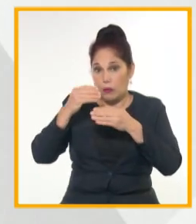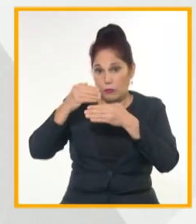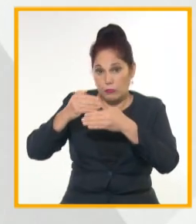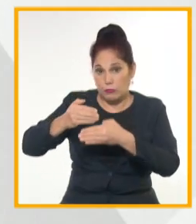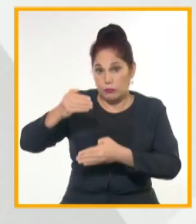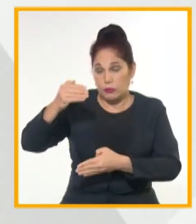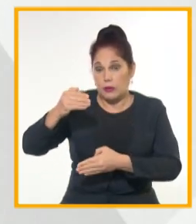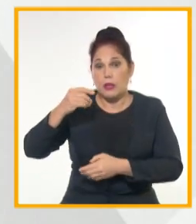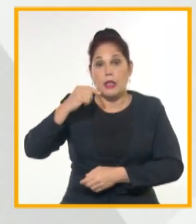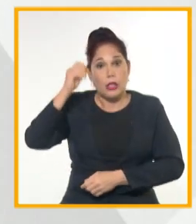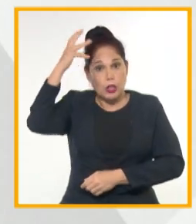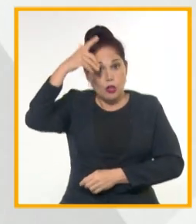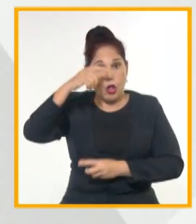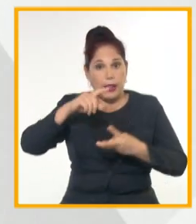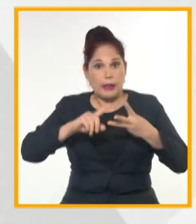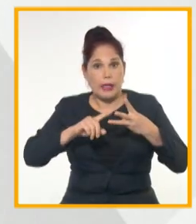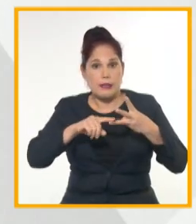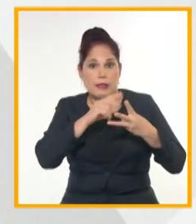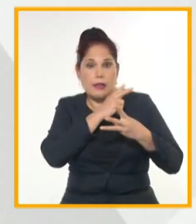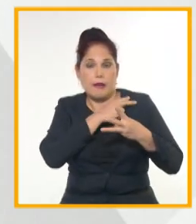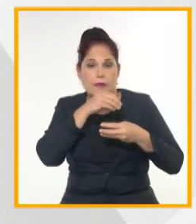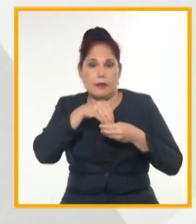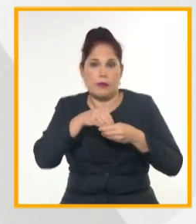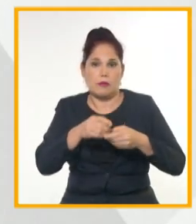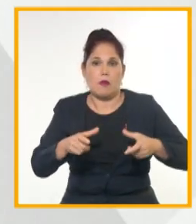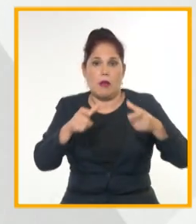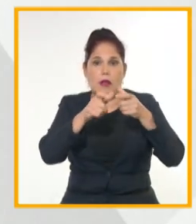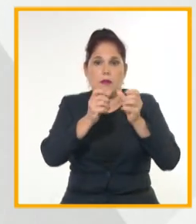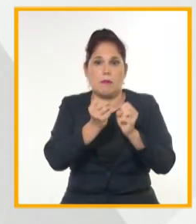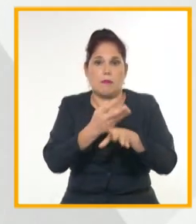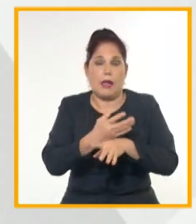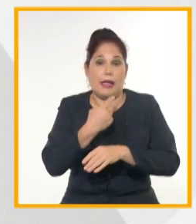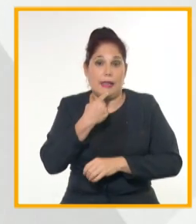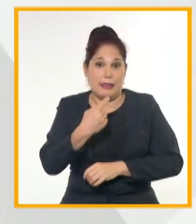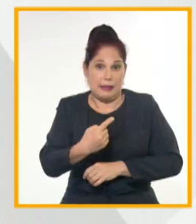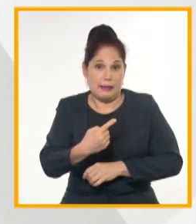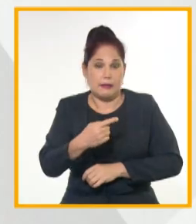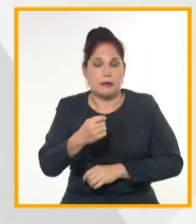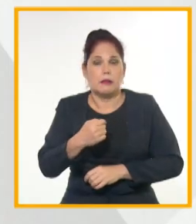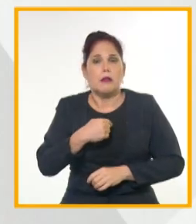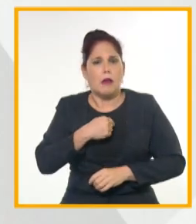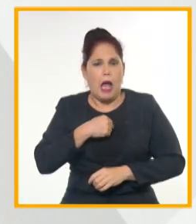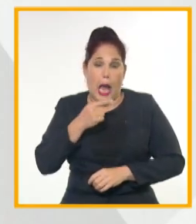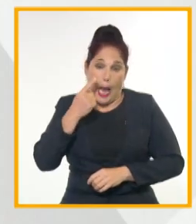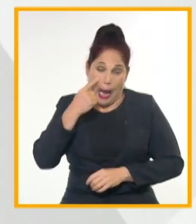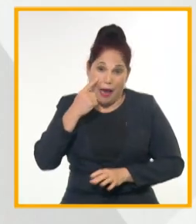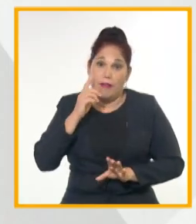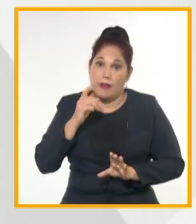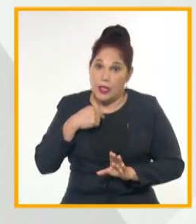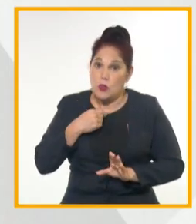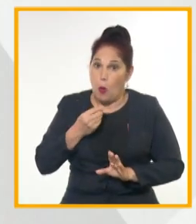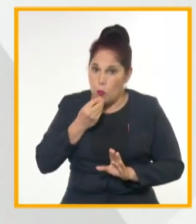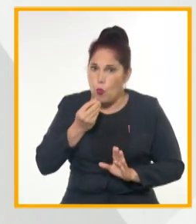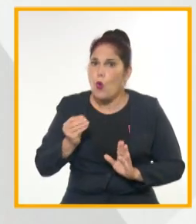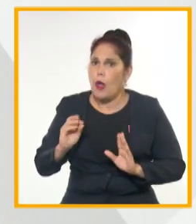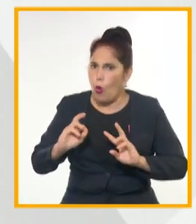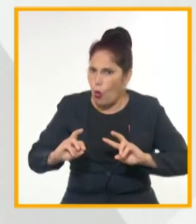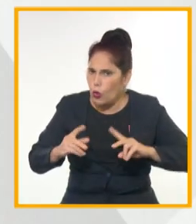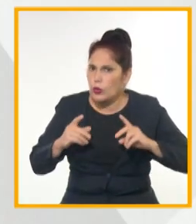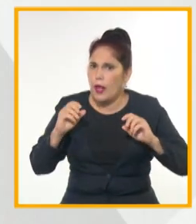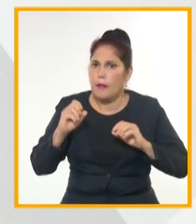descarta buscar un tercer mandato en la Casa Blanca. Le dice a NBC News que hay métodos para